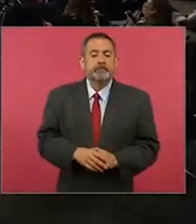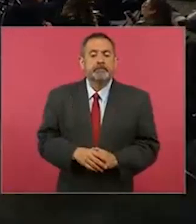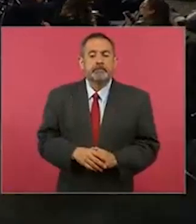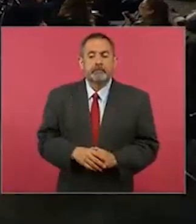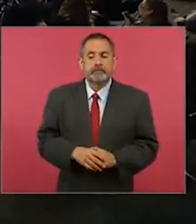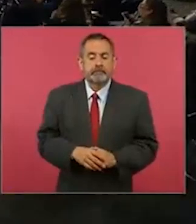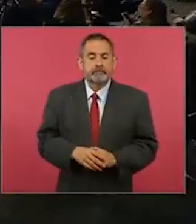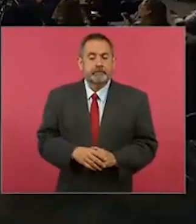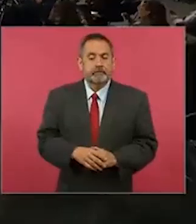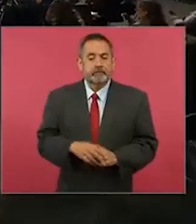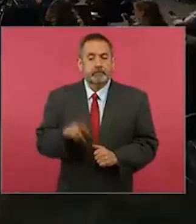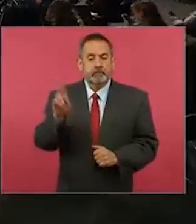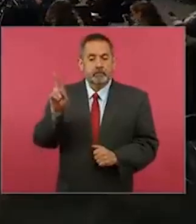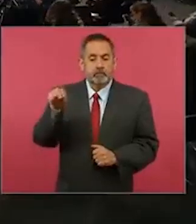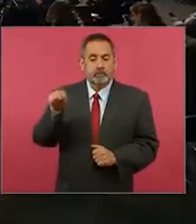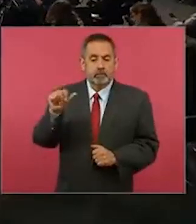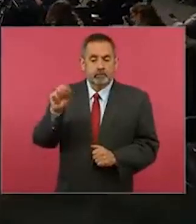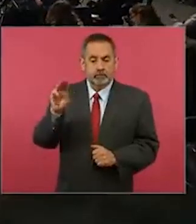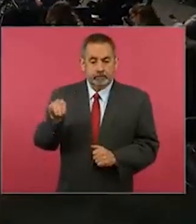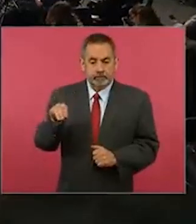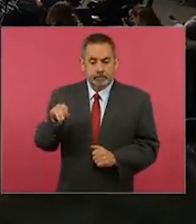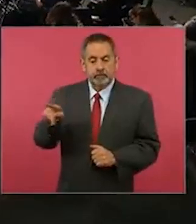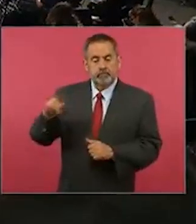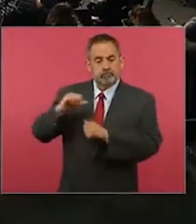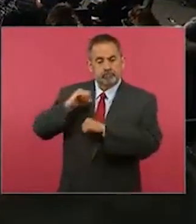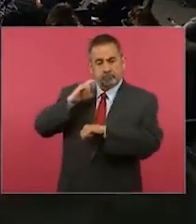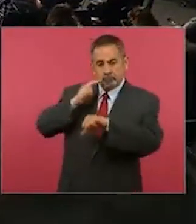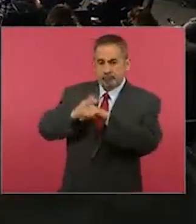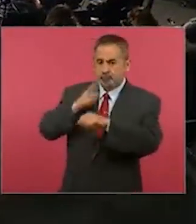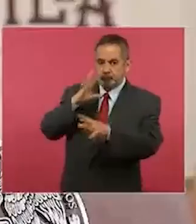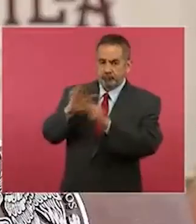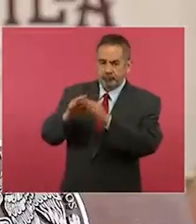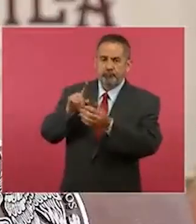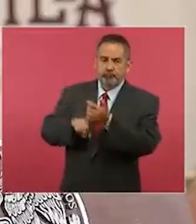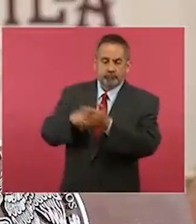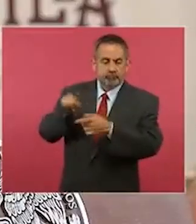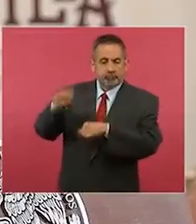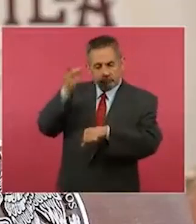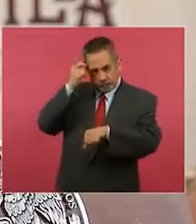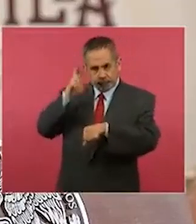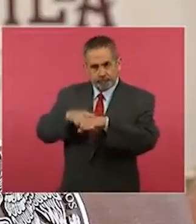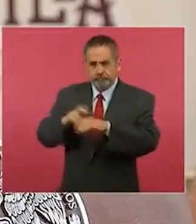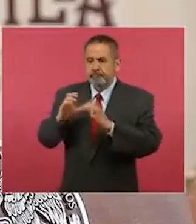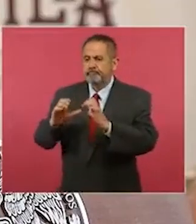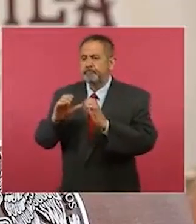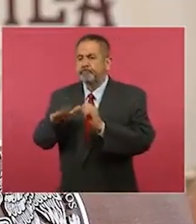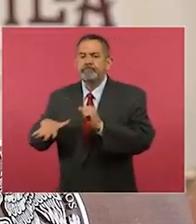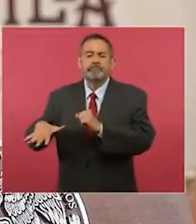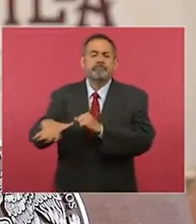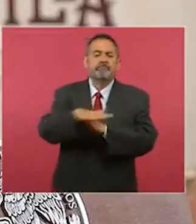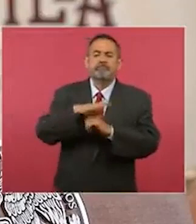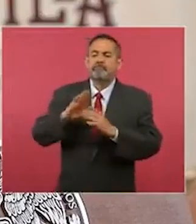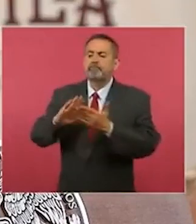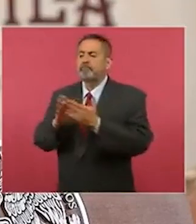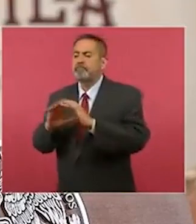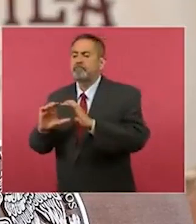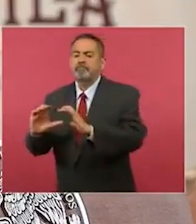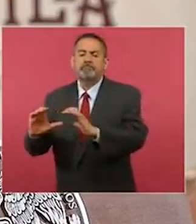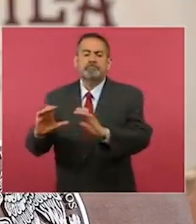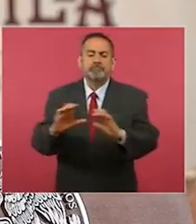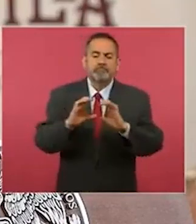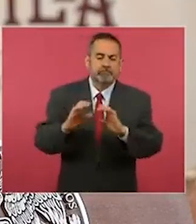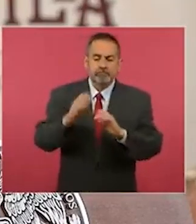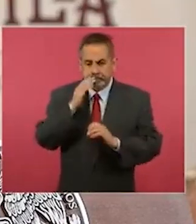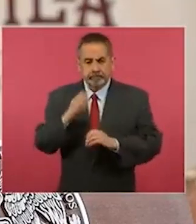subsecretario de Salud, Hugo López-Gatell, pidió a los mexicanos no sobredimensionar el anuncio que emitió la Universidad Nacional Autónoma de México sobre el